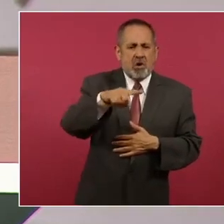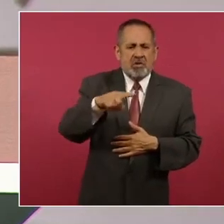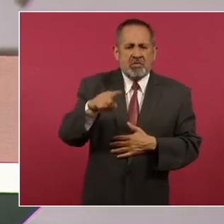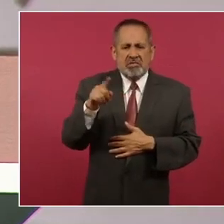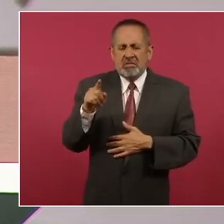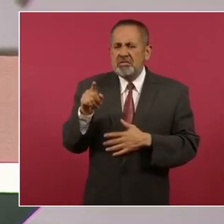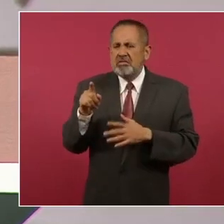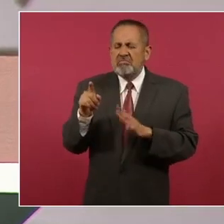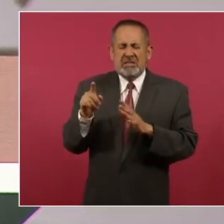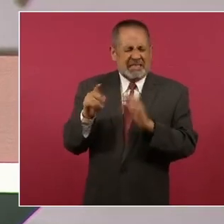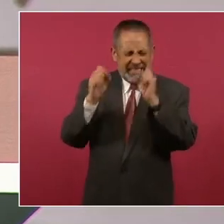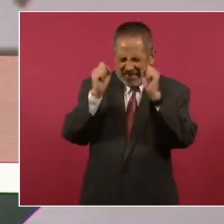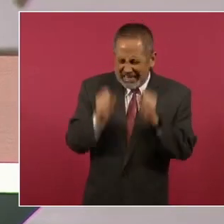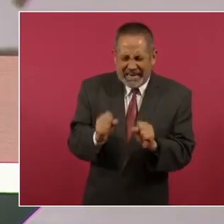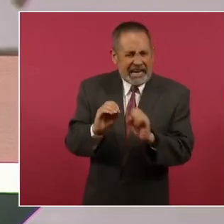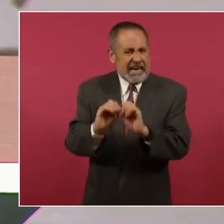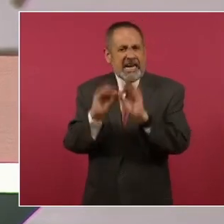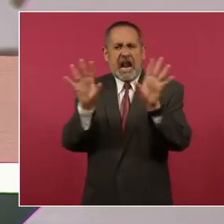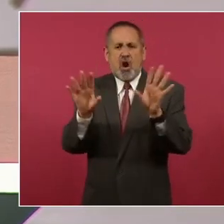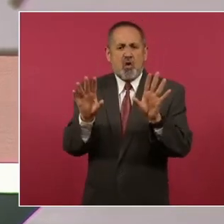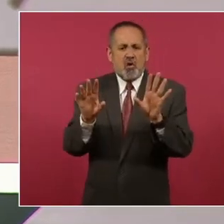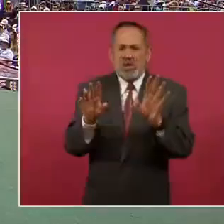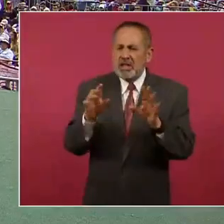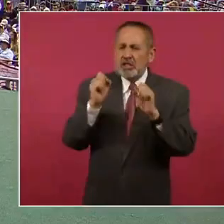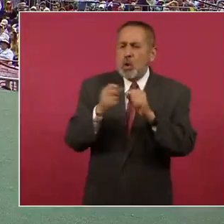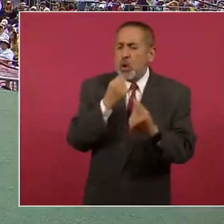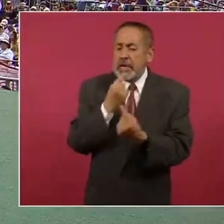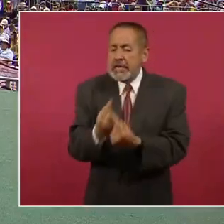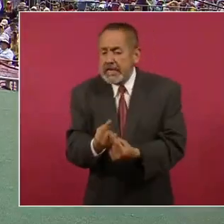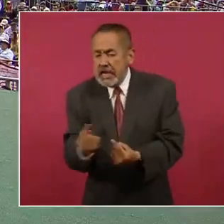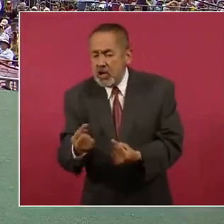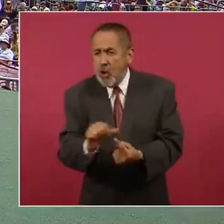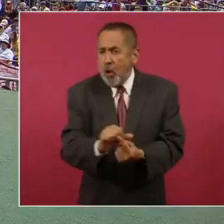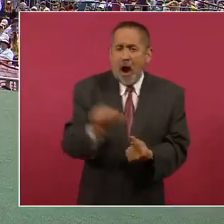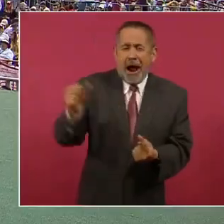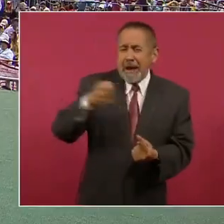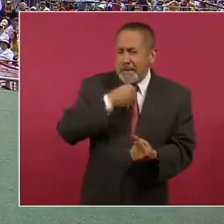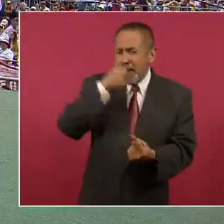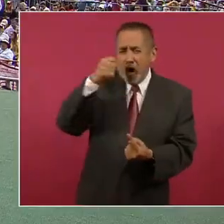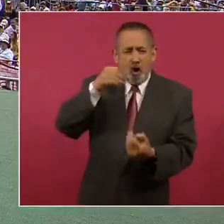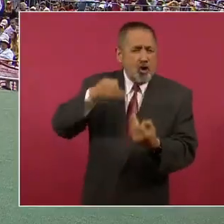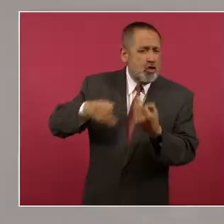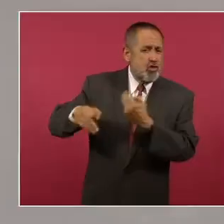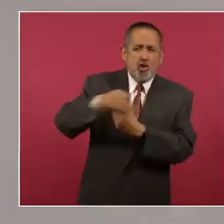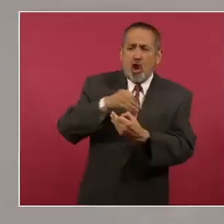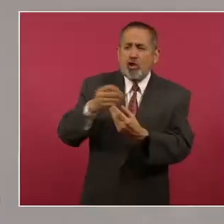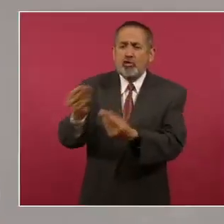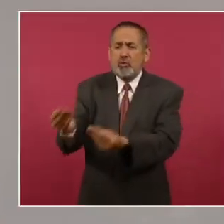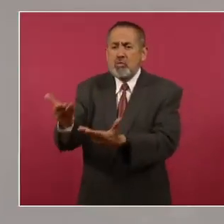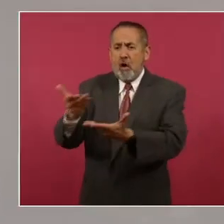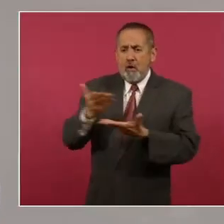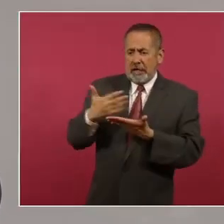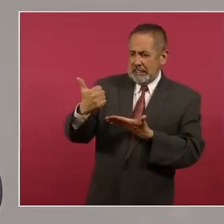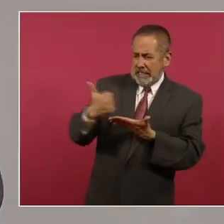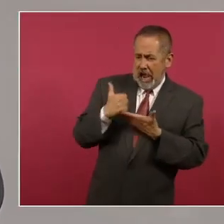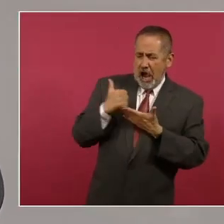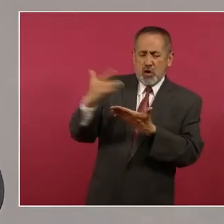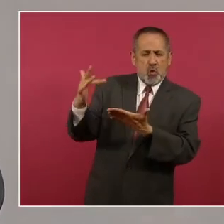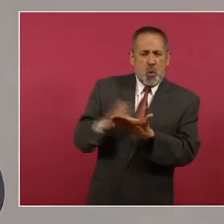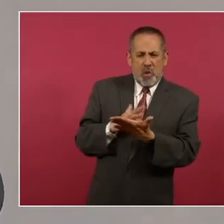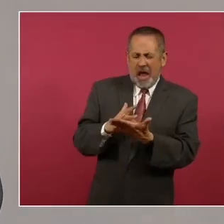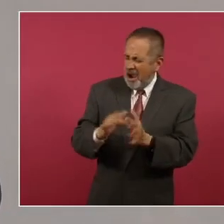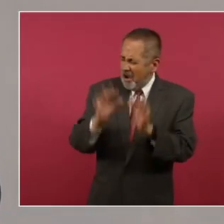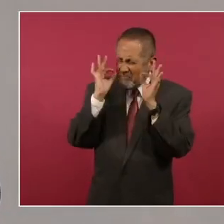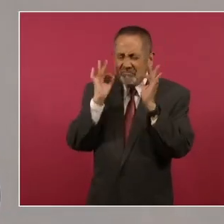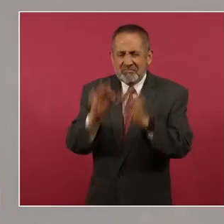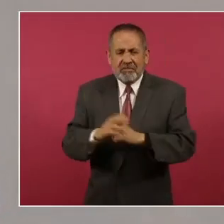queda ni duda, desde el más niño al más viejo, todos me ofrecen su ayuda.